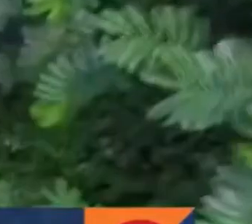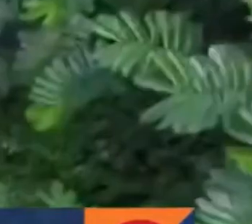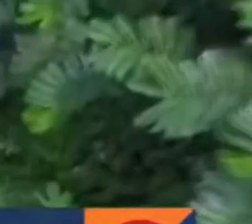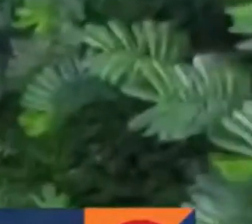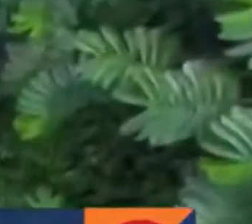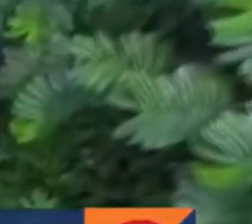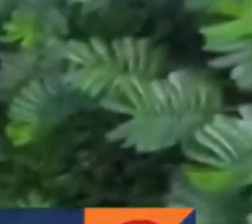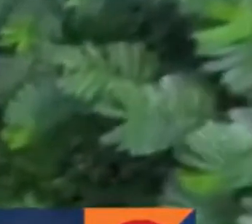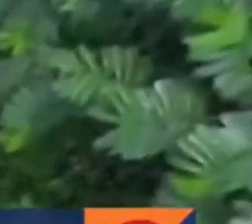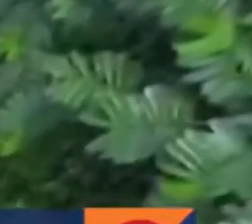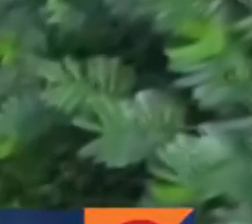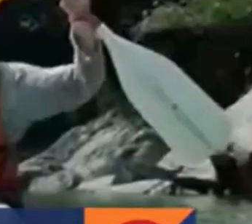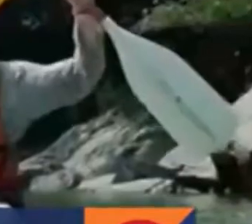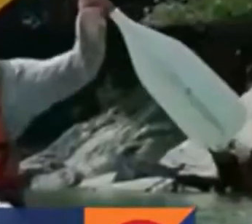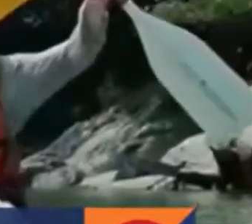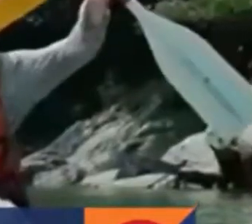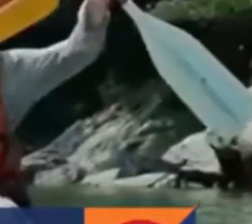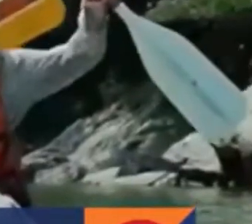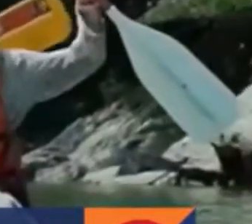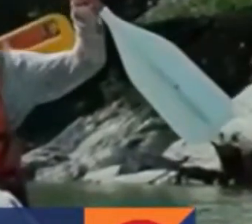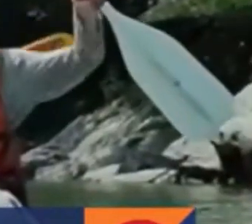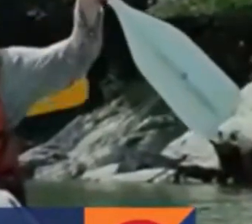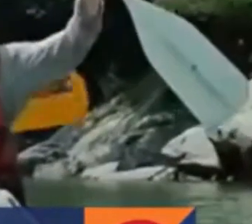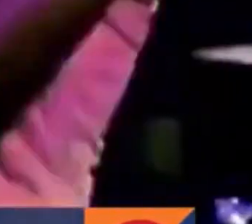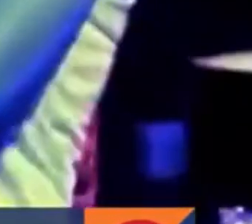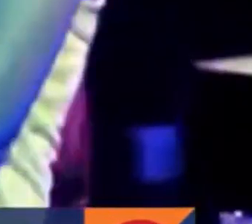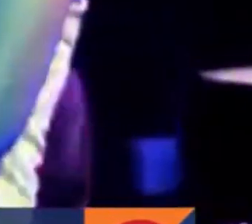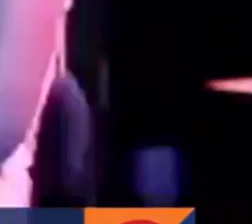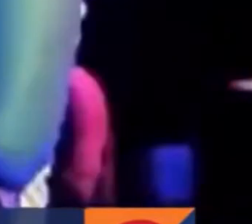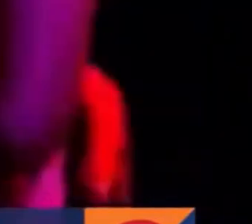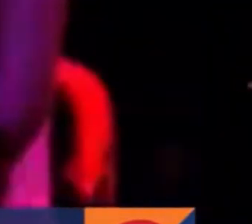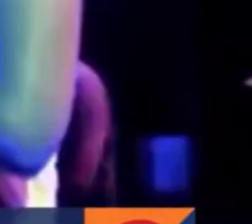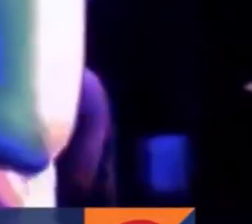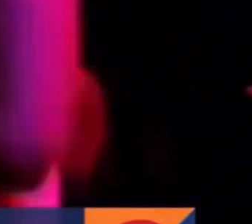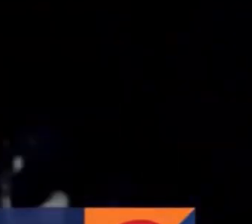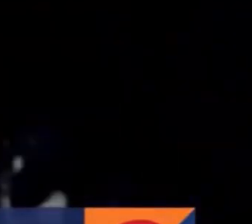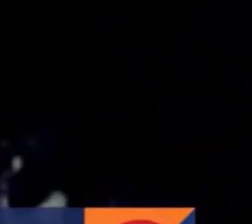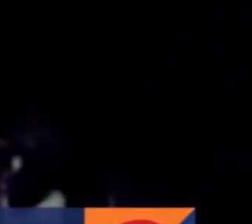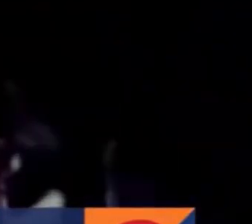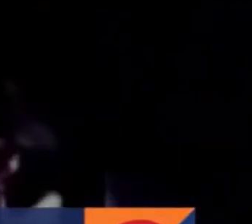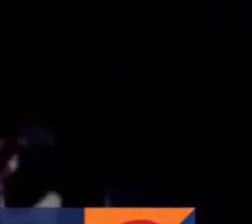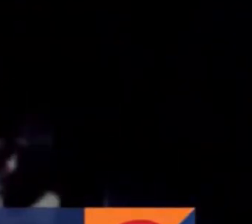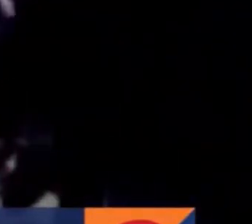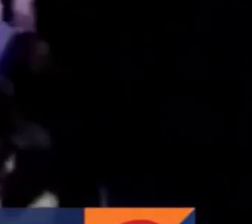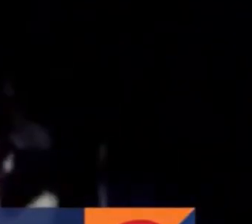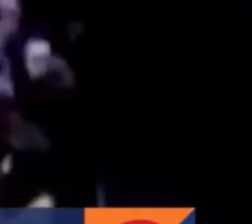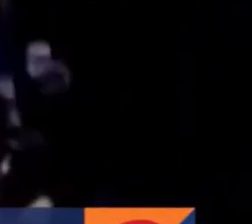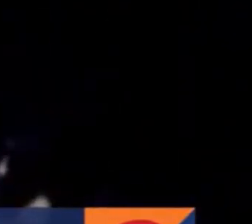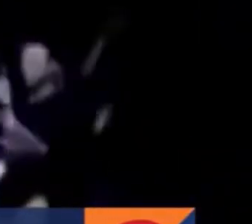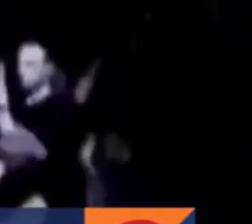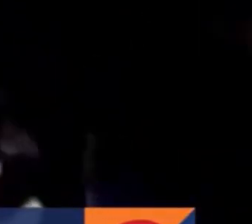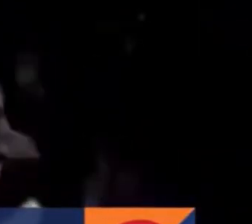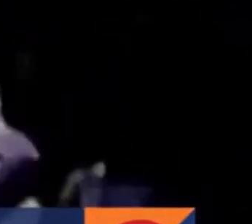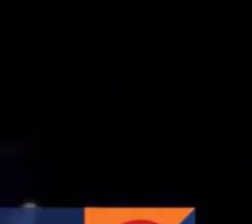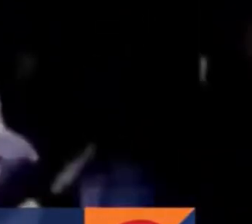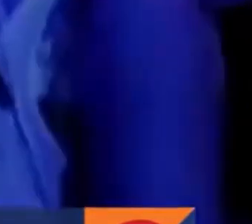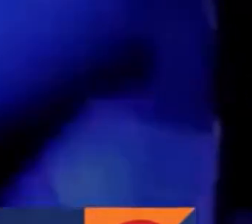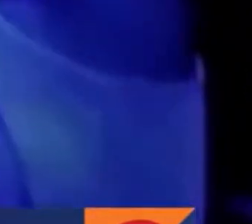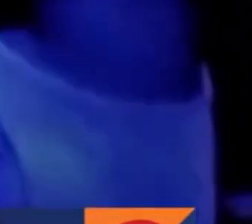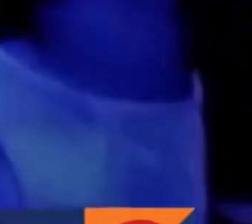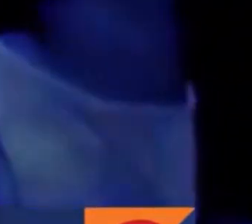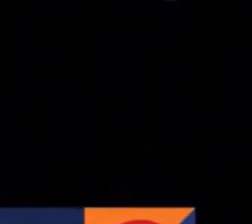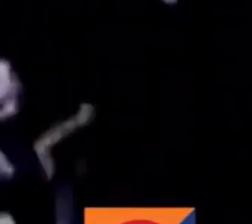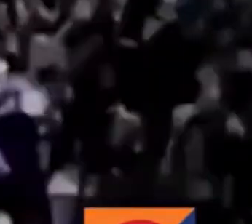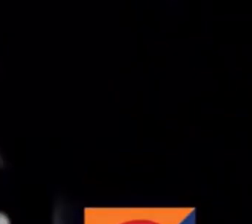muestras culturales serán parte de la programación. Además, participarán artistas como el Grupo Candelaria y Simón Mejía de Bomba